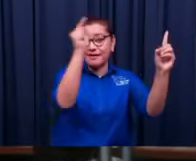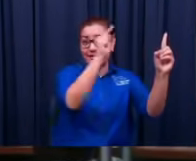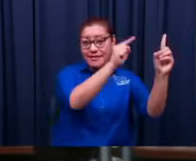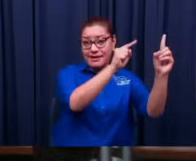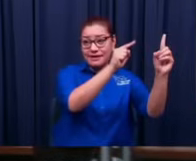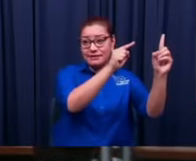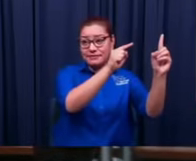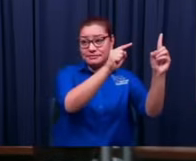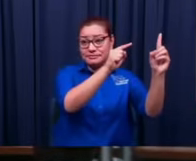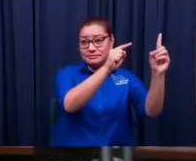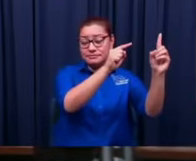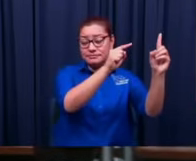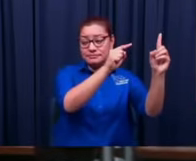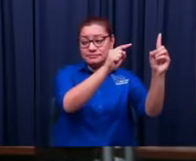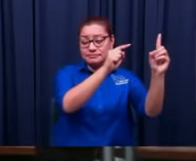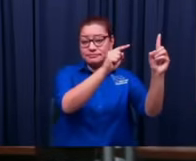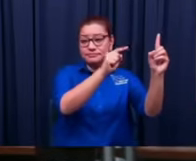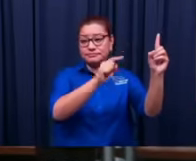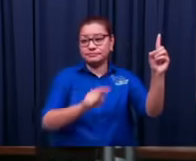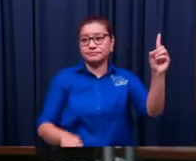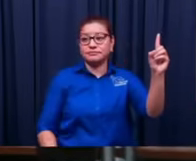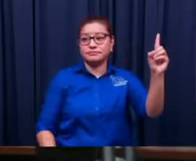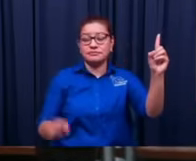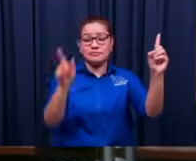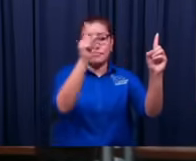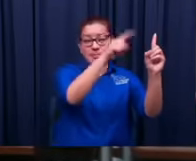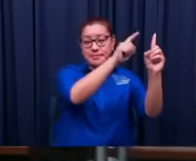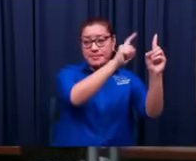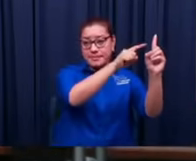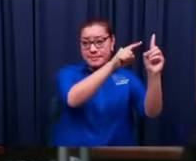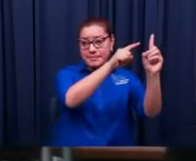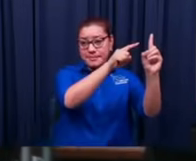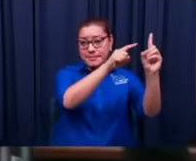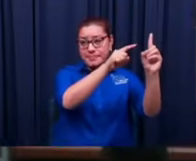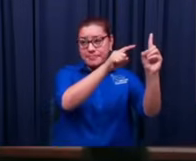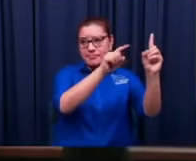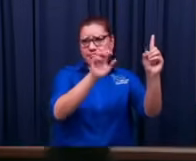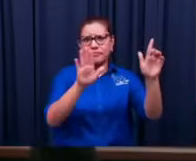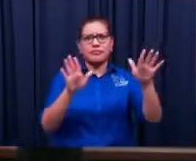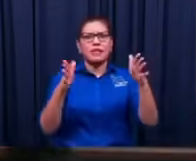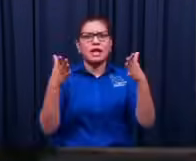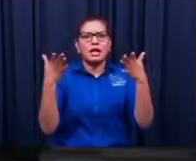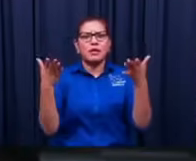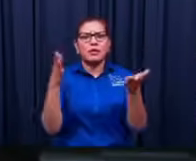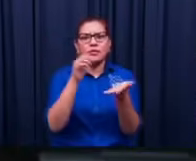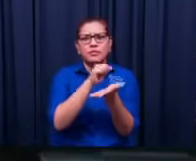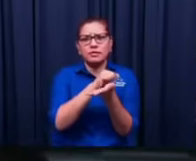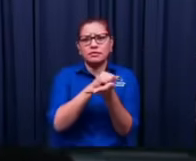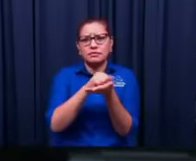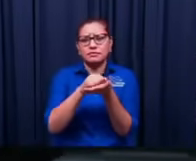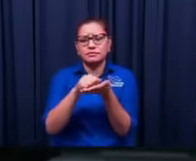Por no decirle siete suelas, dijo Juan charrasqueado, lo santifica. ¿Y cómo?